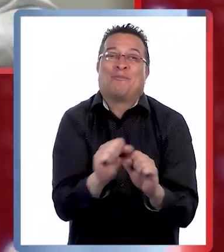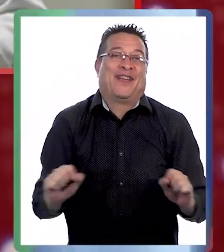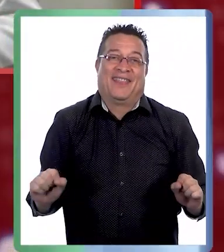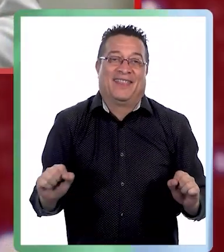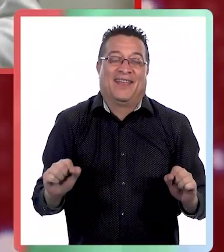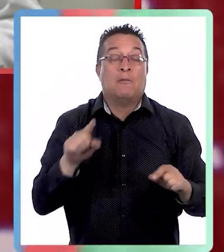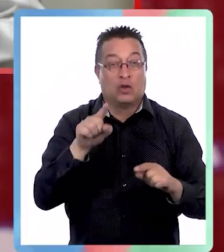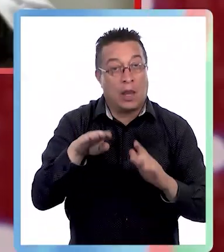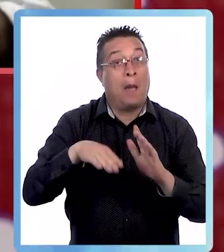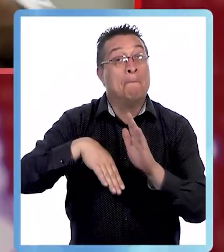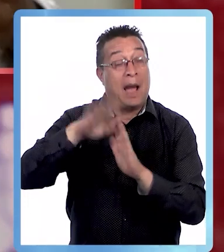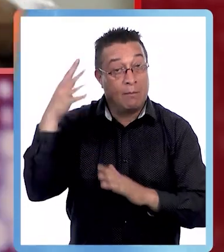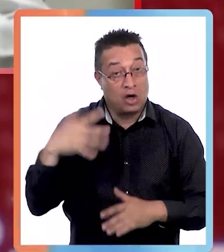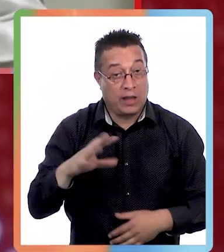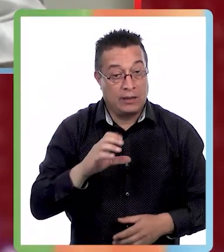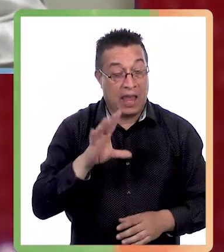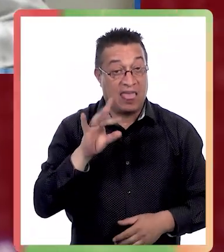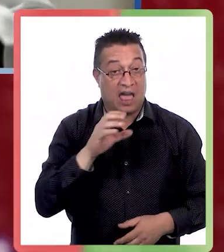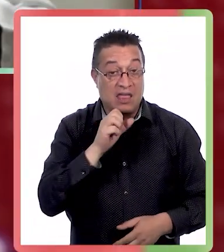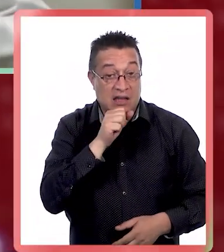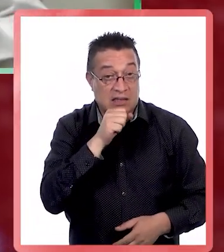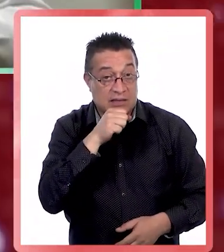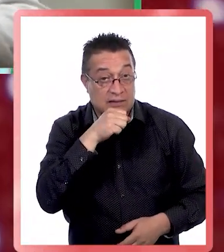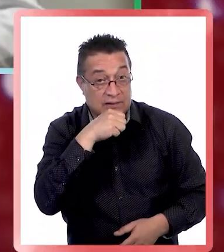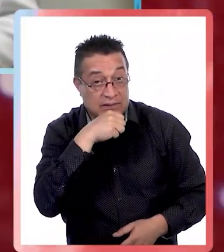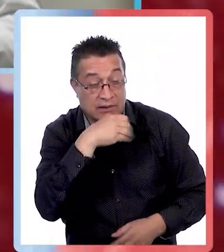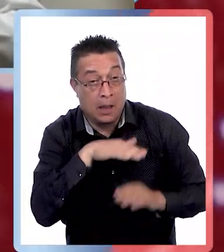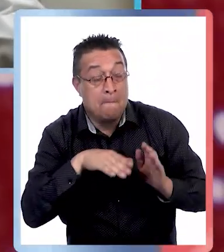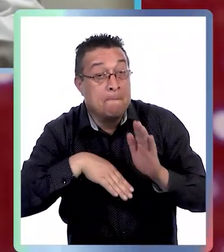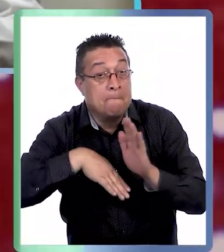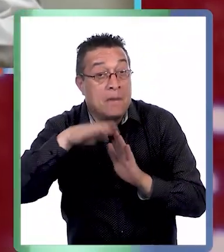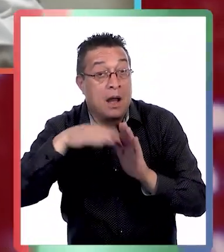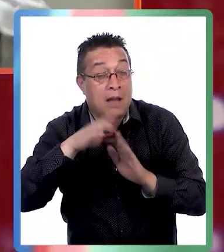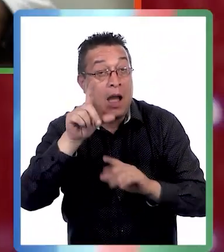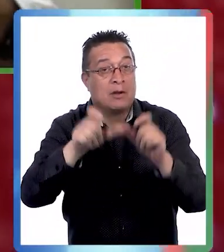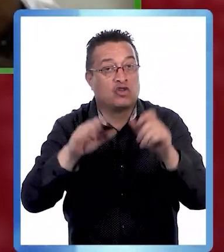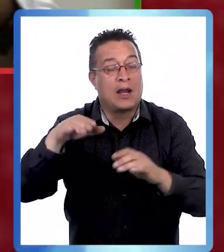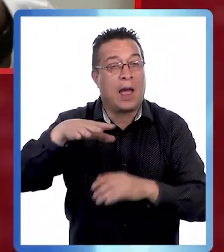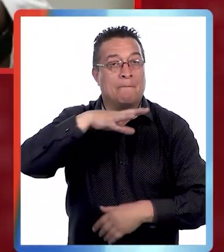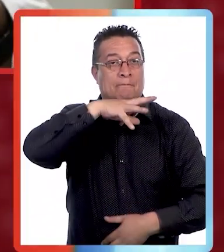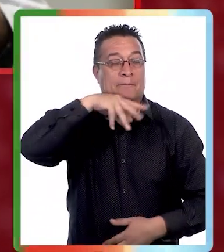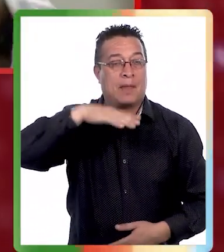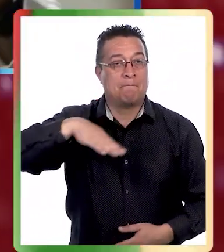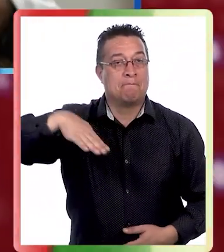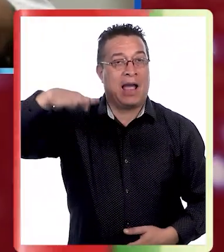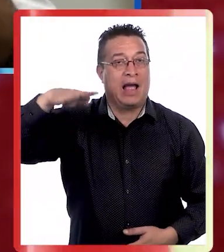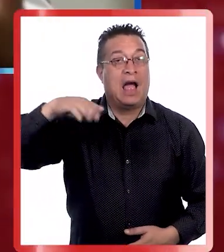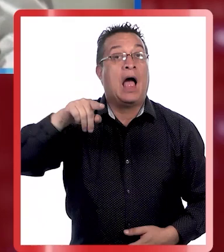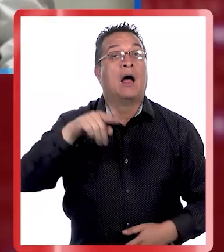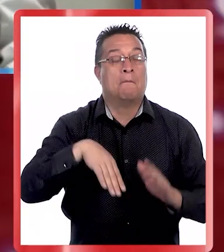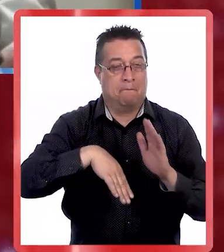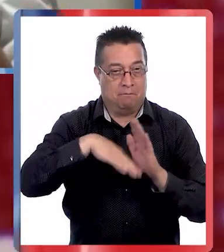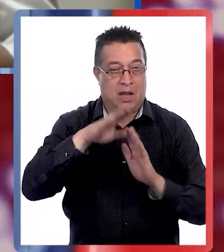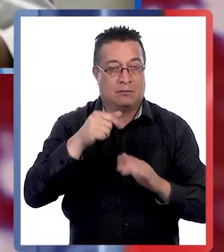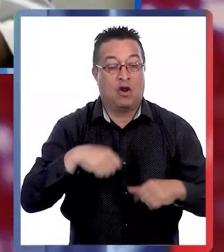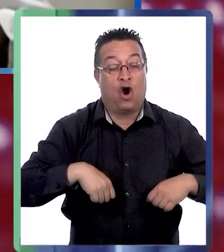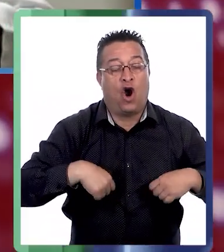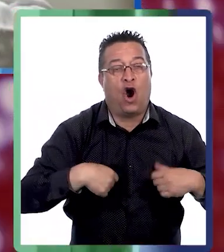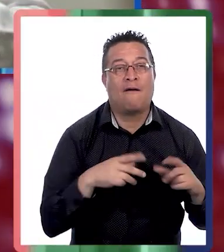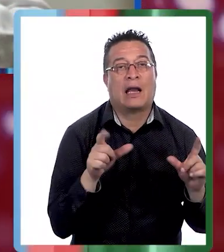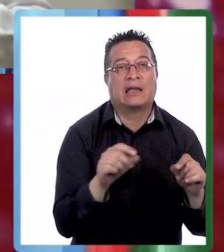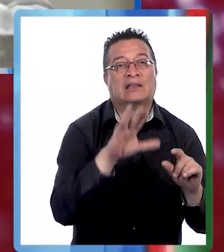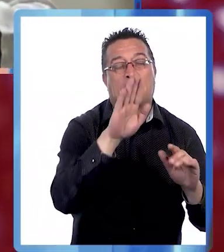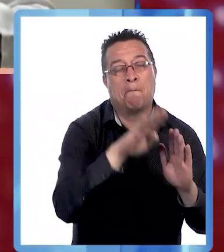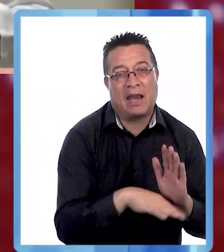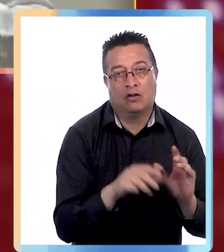más importante de riesgo. Sabemos que el cáncer ocurre más frecuentemente en las personas mayores, o mientras más edad tenemos, más riesgo de tener cáncer vamos a